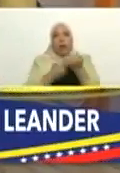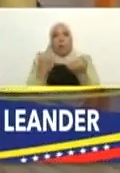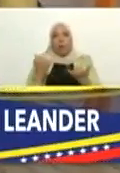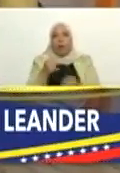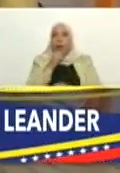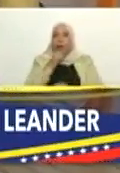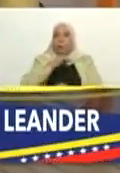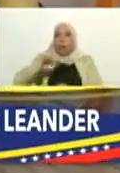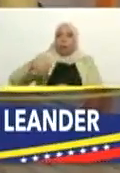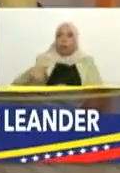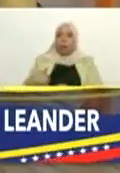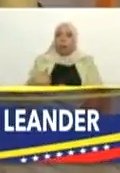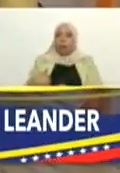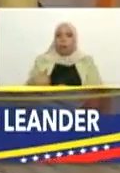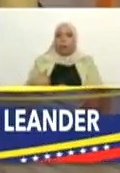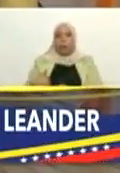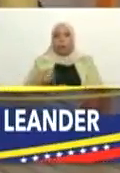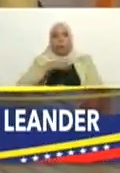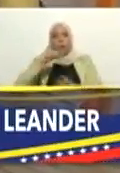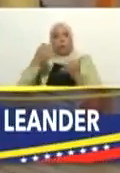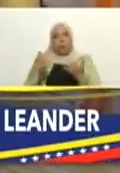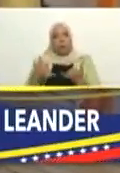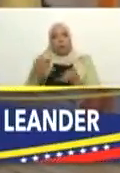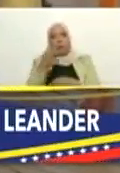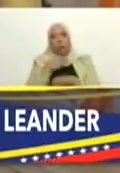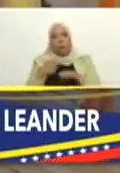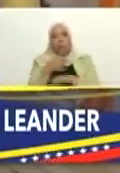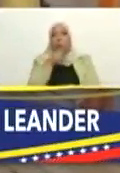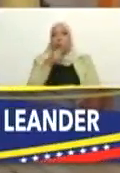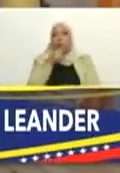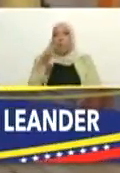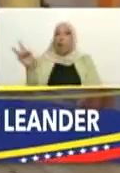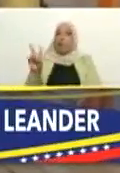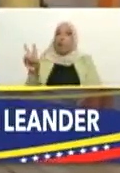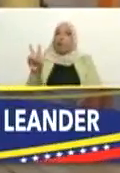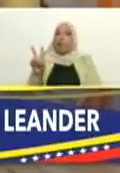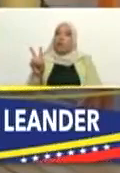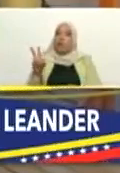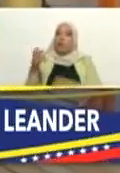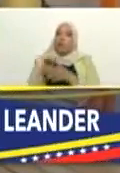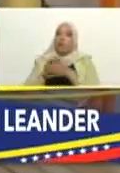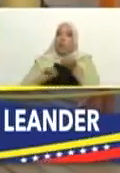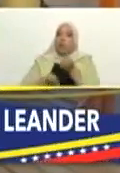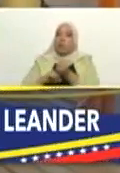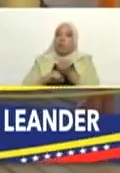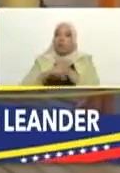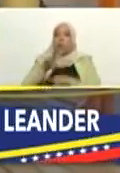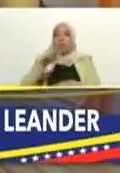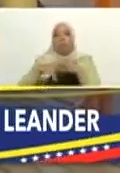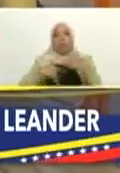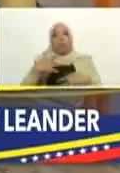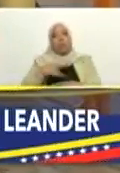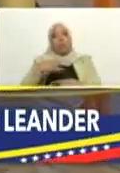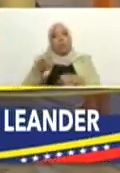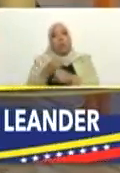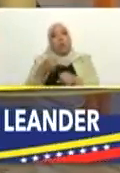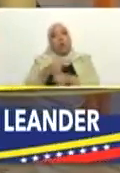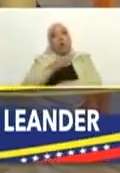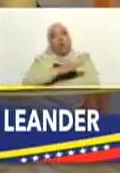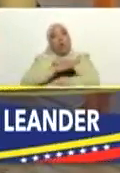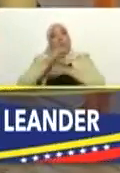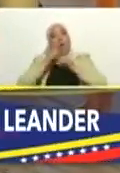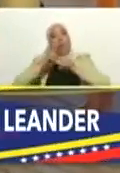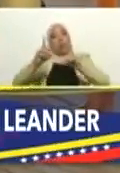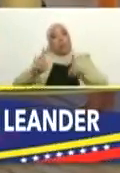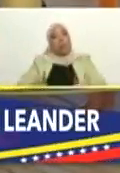educativo, sino también el contraste entre quienes gobernaban antes Venezuela, subordinados a los intereses coloniales, y la dignidad que